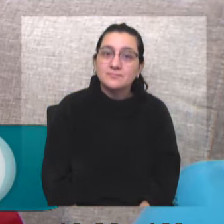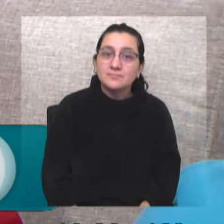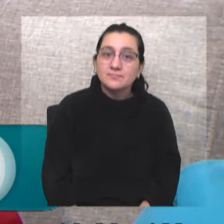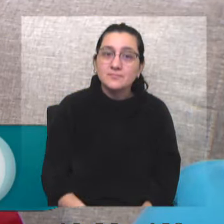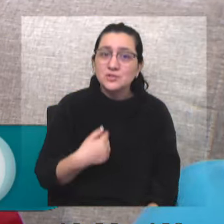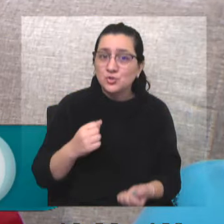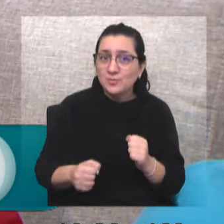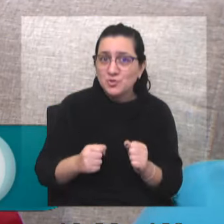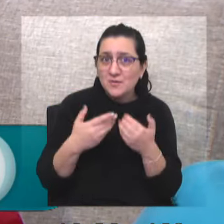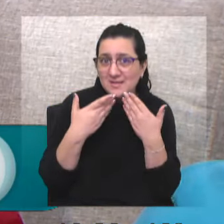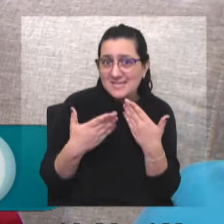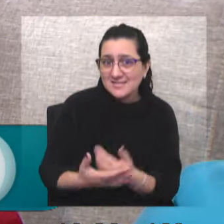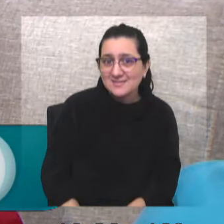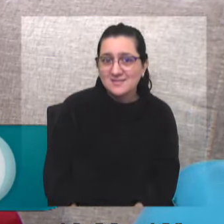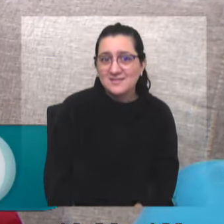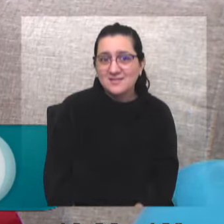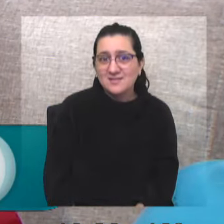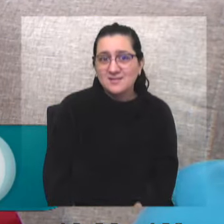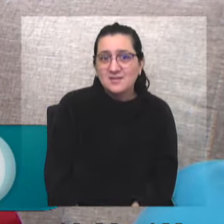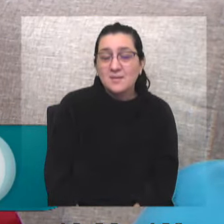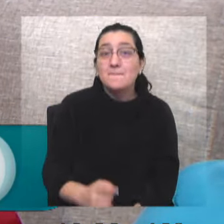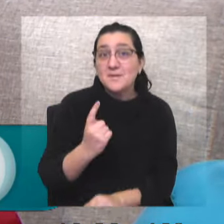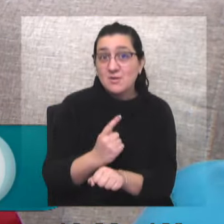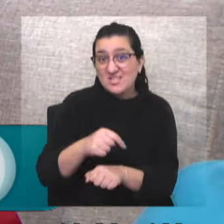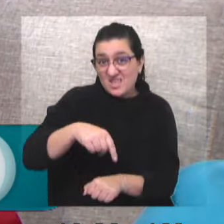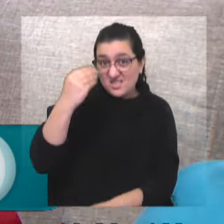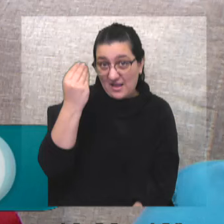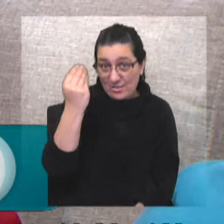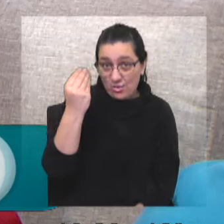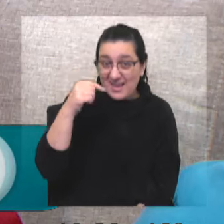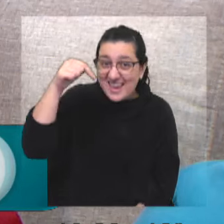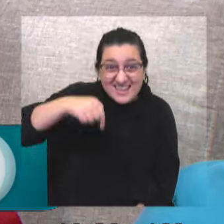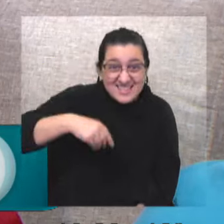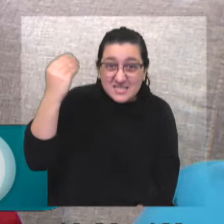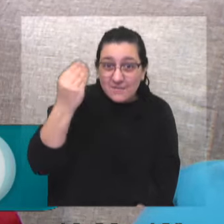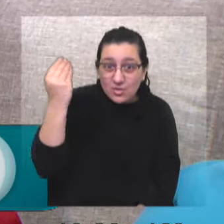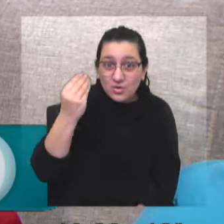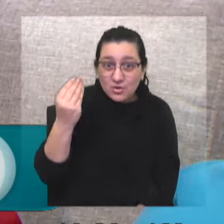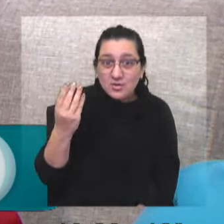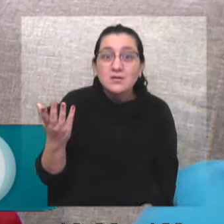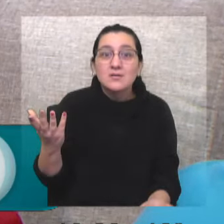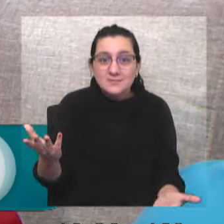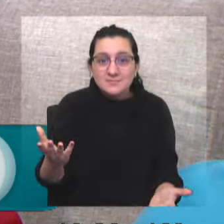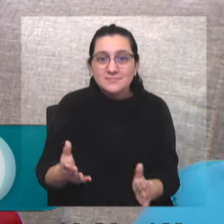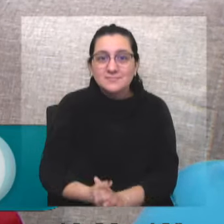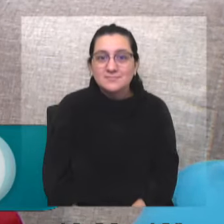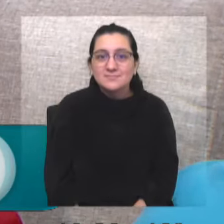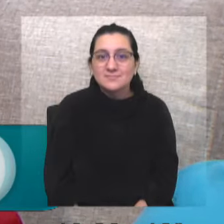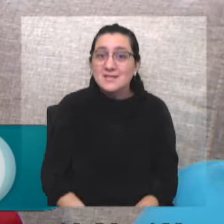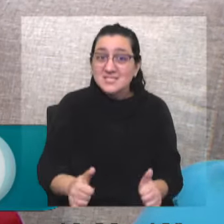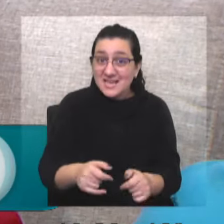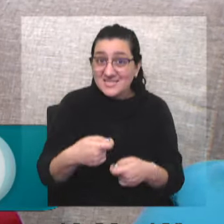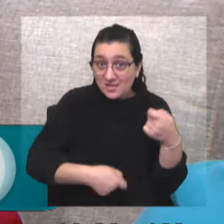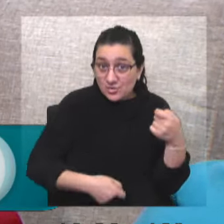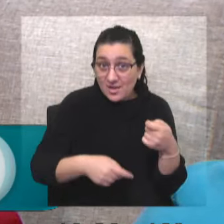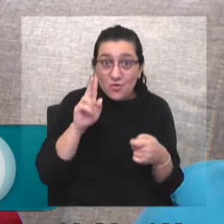nervios. Gracias. Primero que es este sábado. Claro. No, este sábado. Este sábado, viste que la semana del estreno. Este sábado. Si ya sacaste tu entrada,